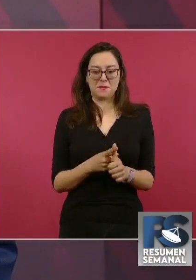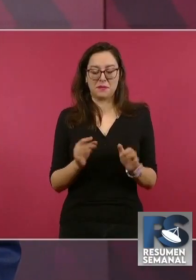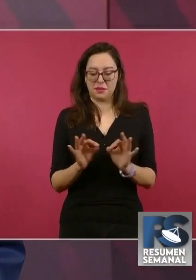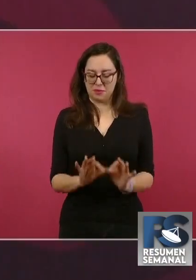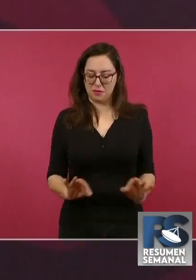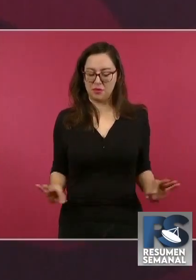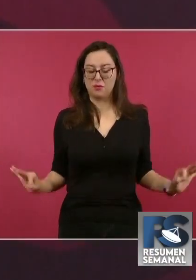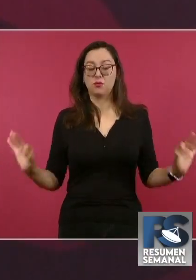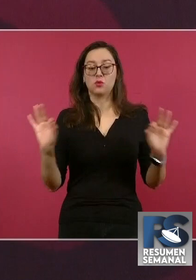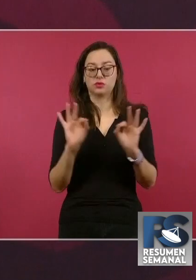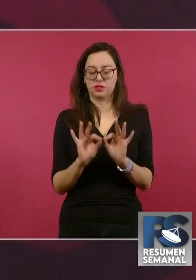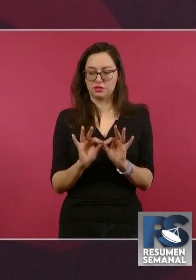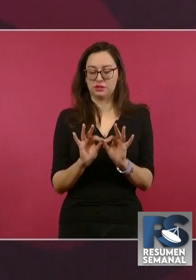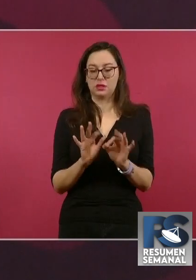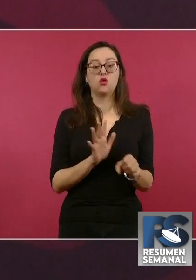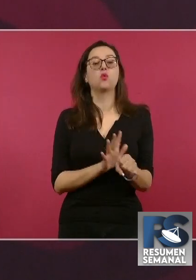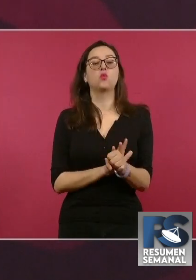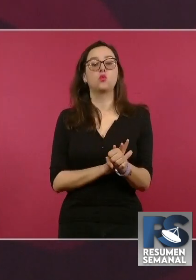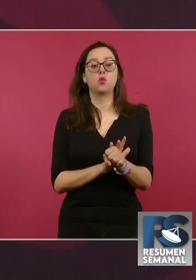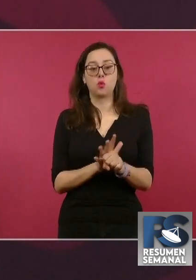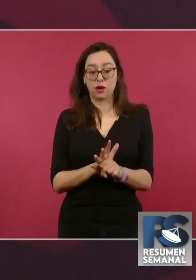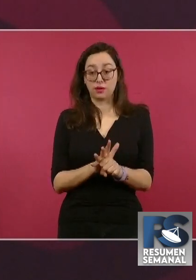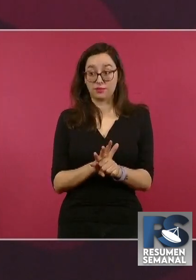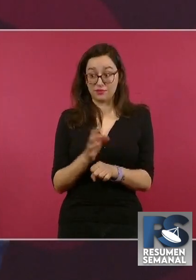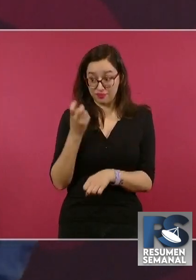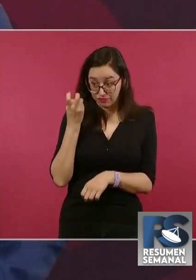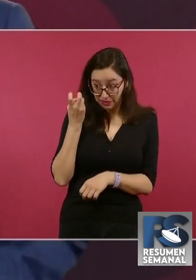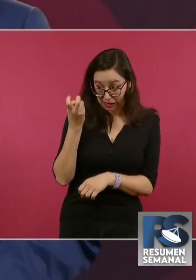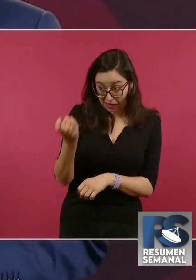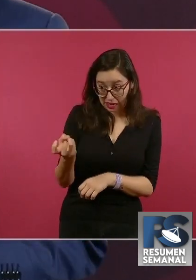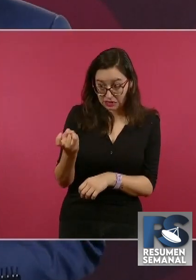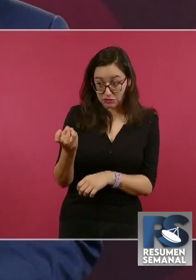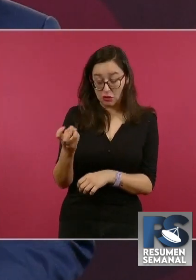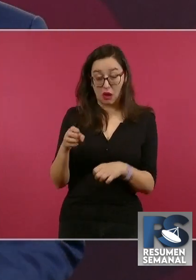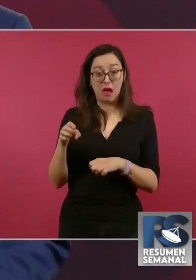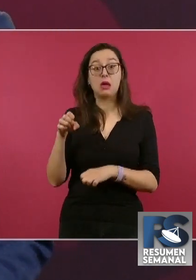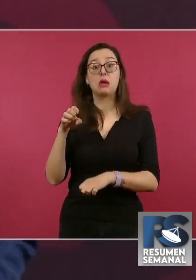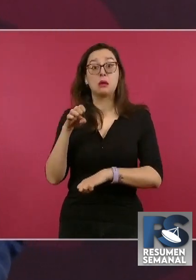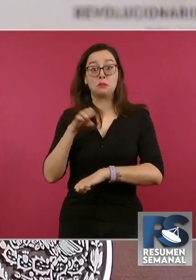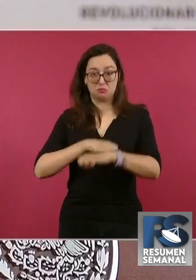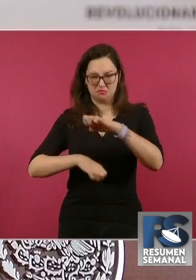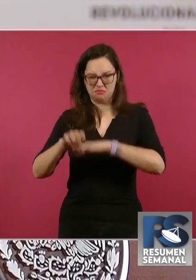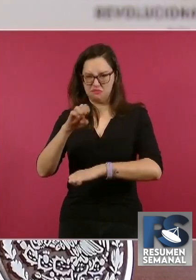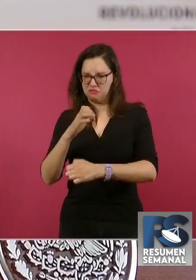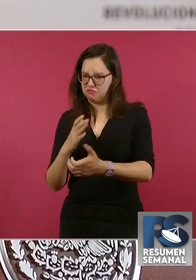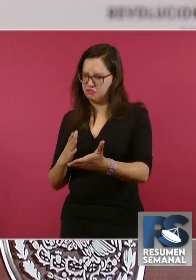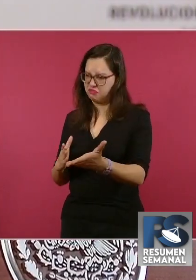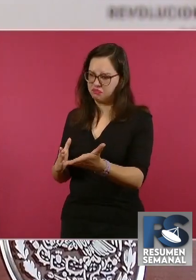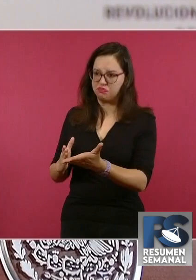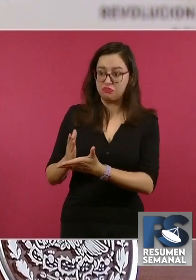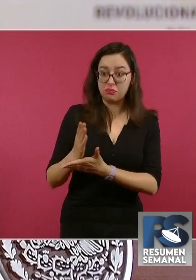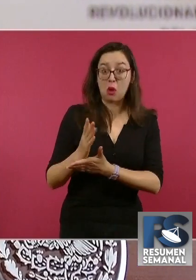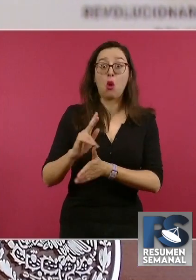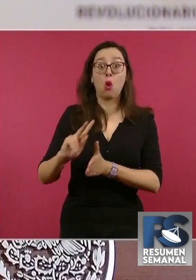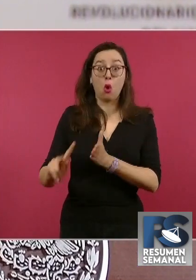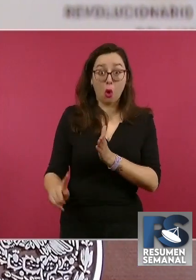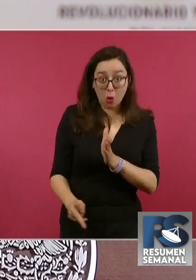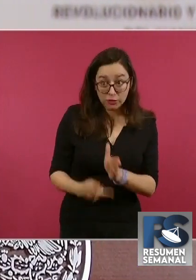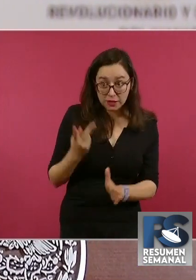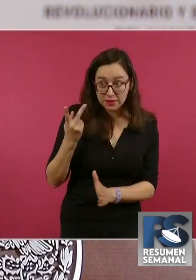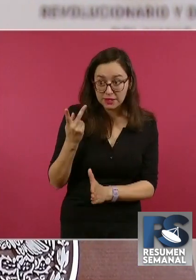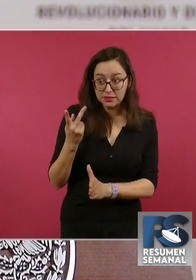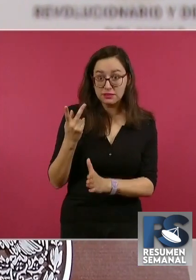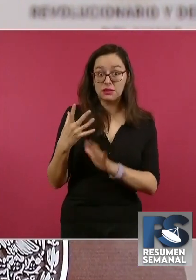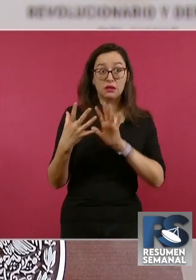México cuestionado sobre la respuesta que espera México por parte de la Corte Internacional de Justicia el presidente Andrés Manuel López Obrador dijo que